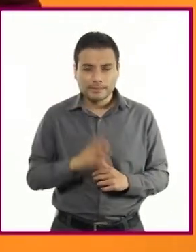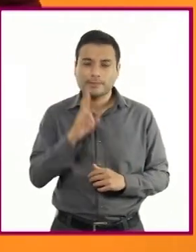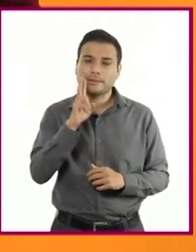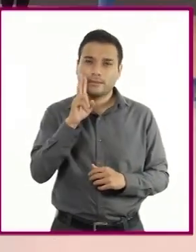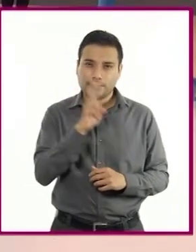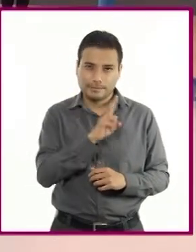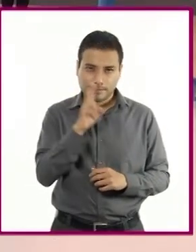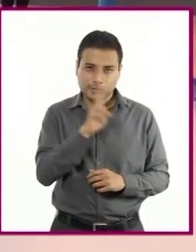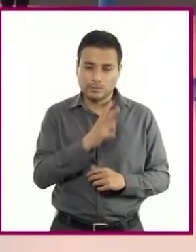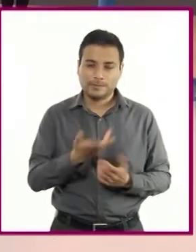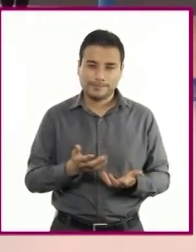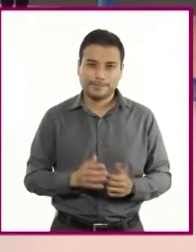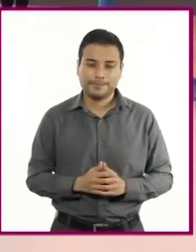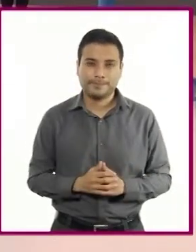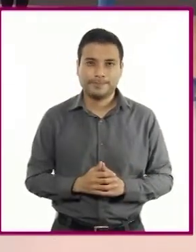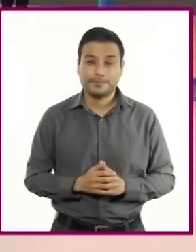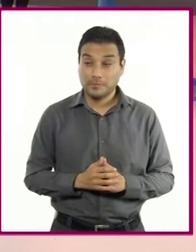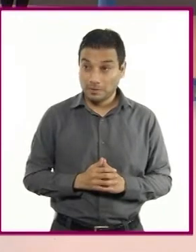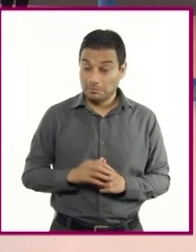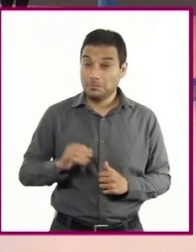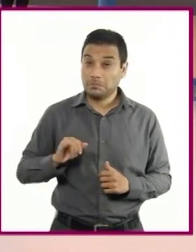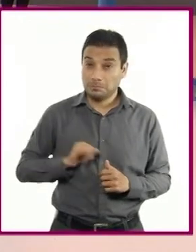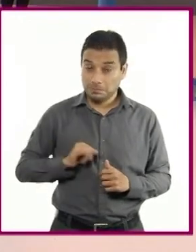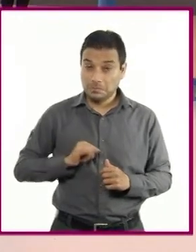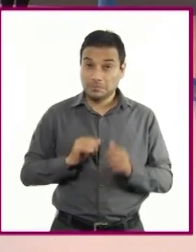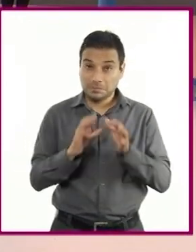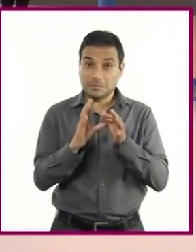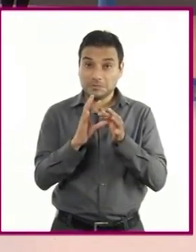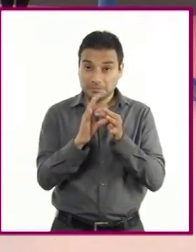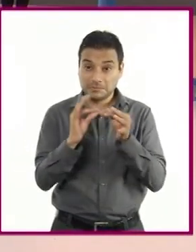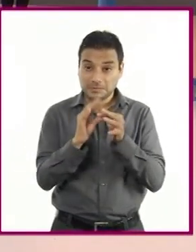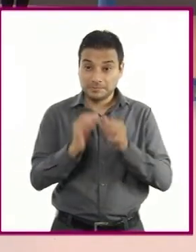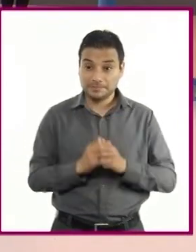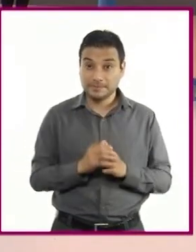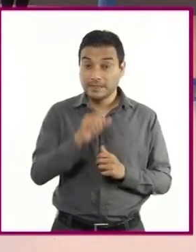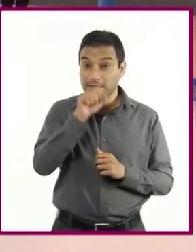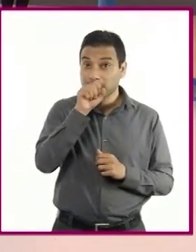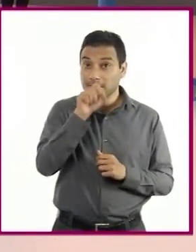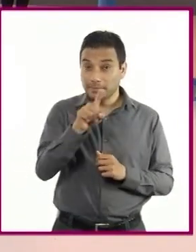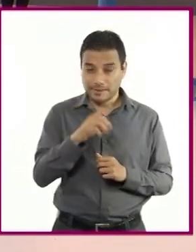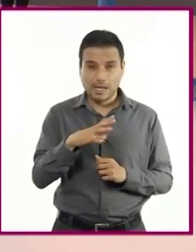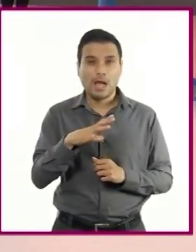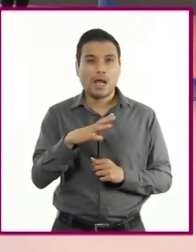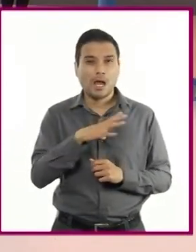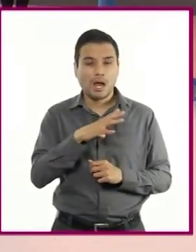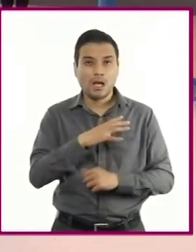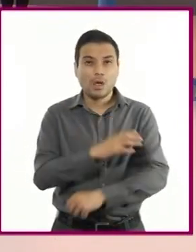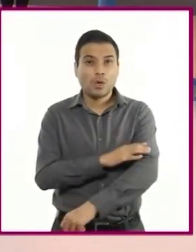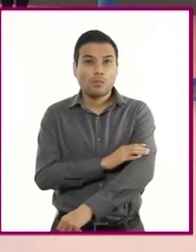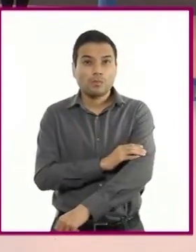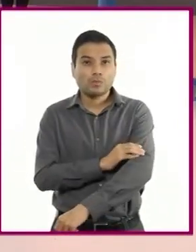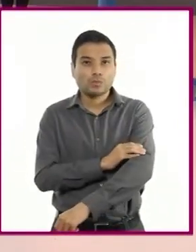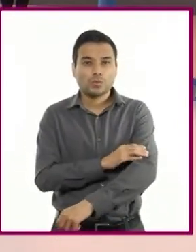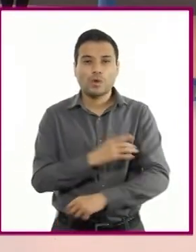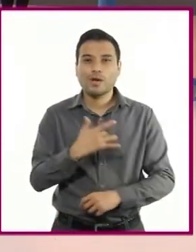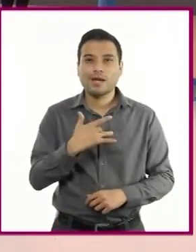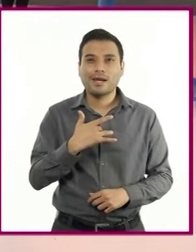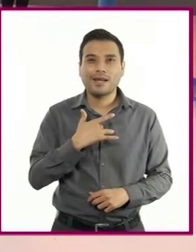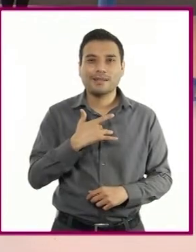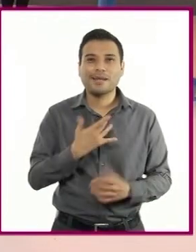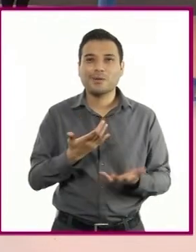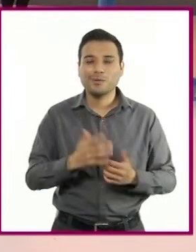respiración. Muy interesante, maestra Brenda. Pero además existe el músculo cardíaco.